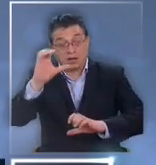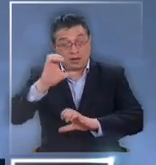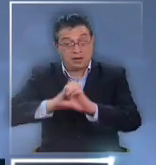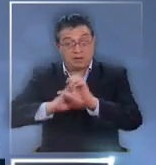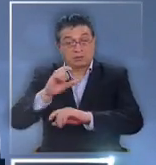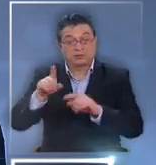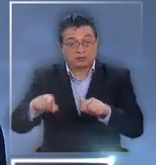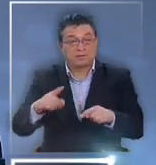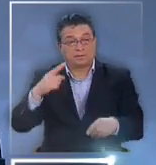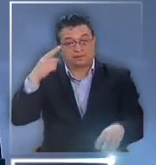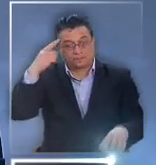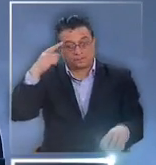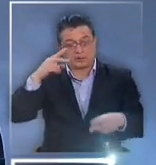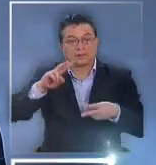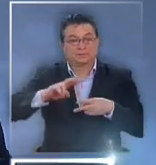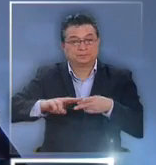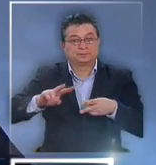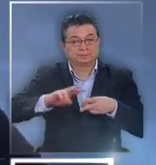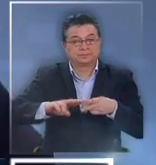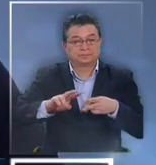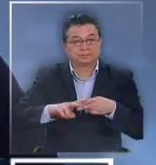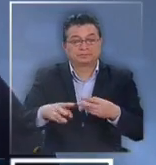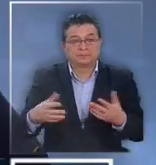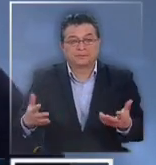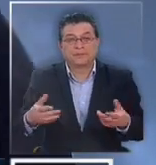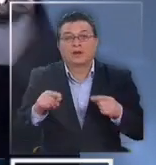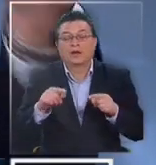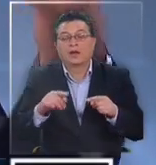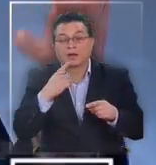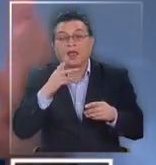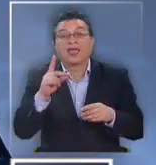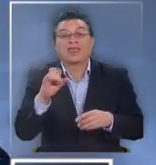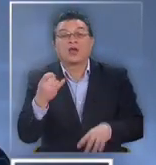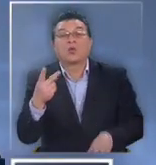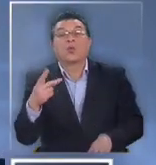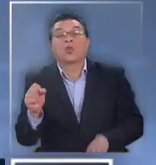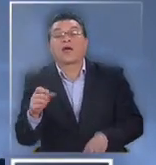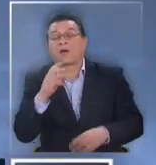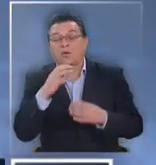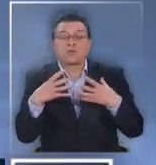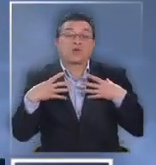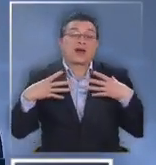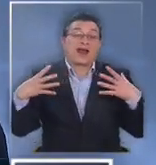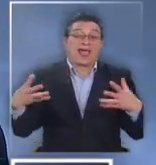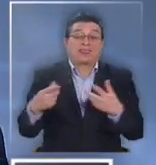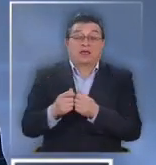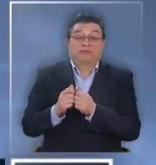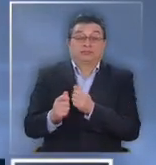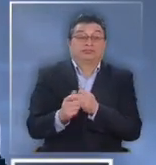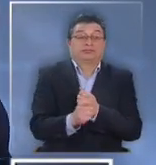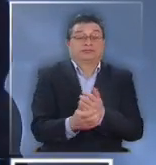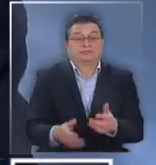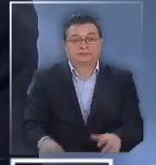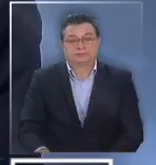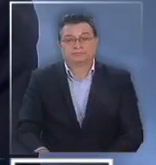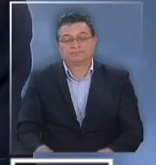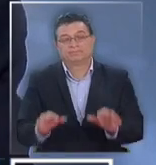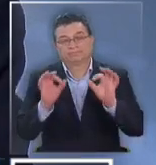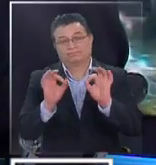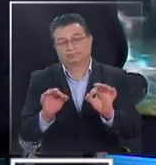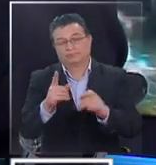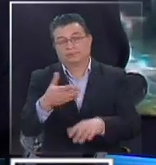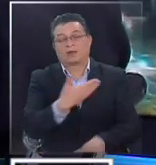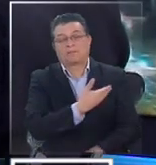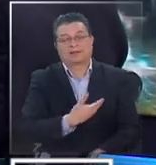terminó así terminó teniendo una deuda que es muy grande diego hernández